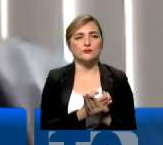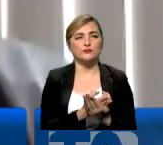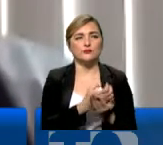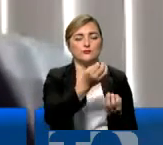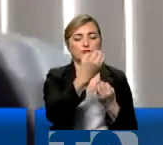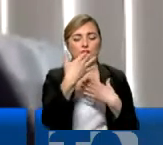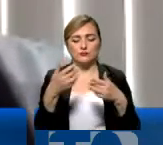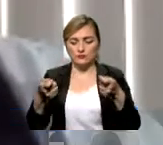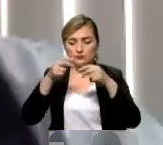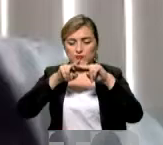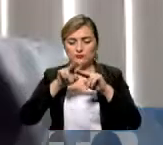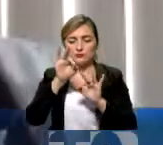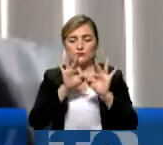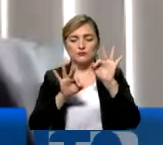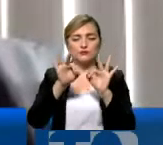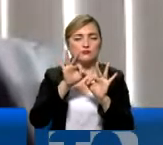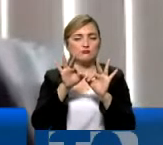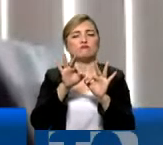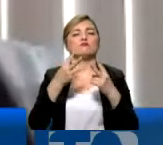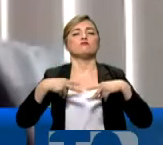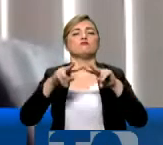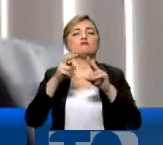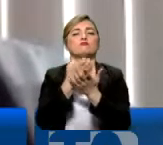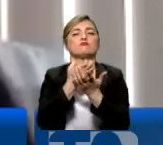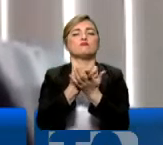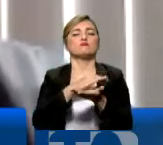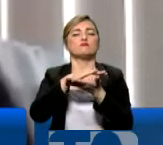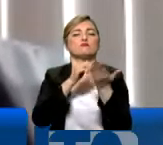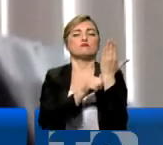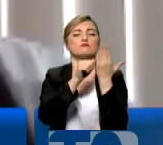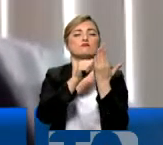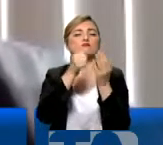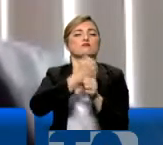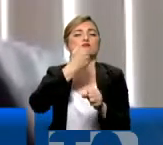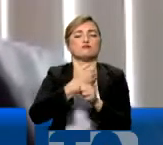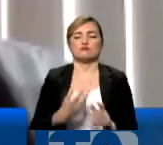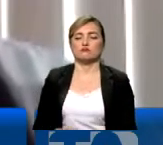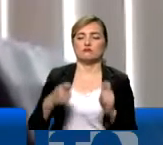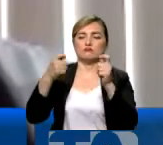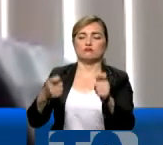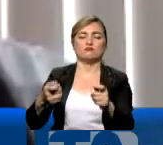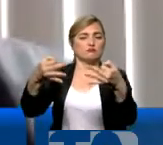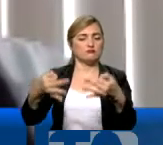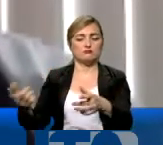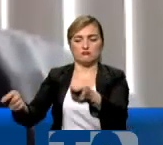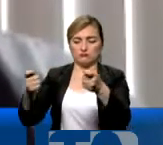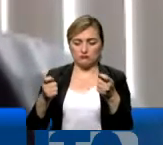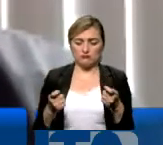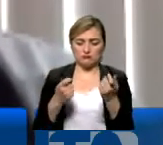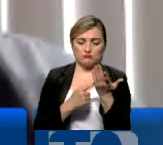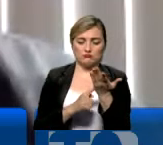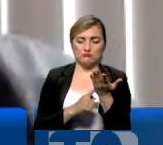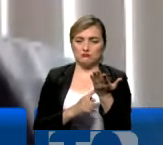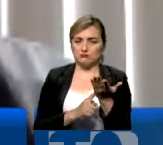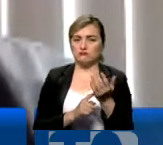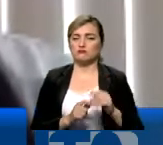la fórmula, porque estas cifras económicas deben ser entregadas por parte del ministerio y entidades oficiales, para